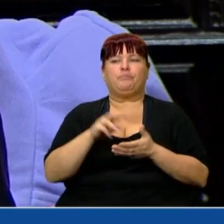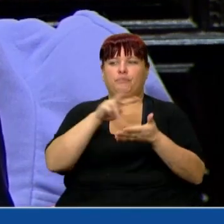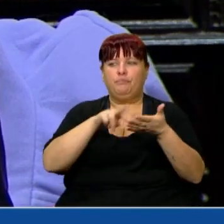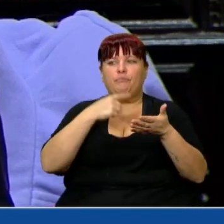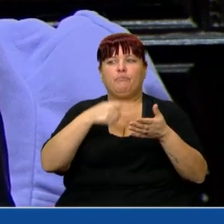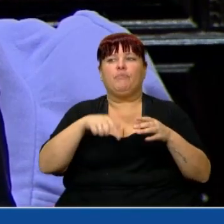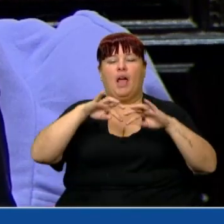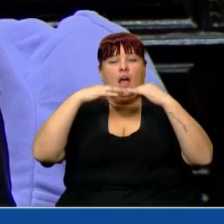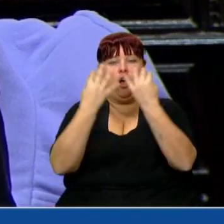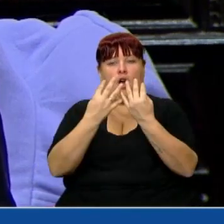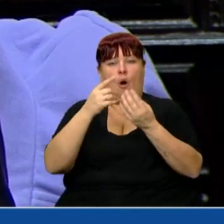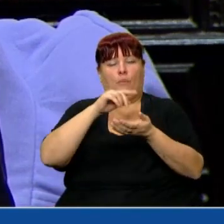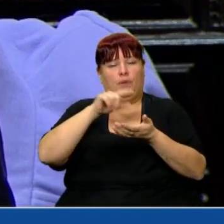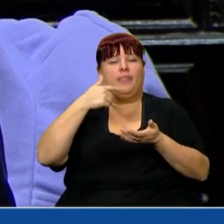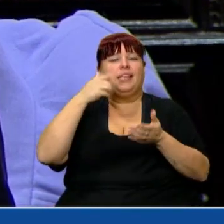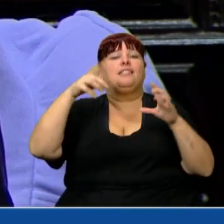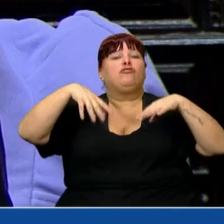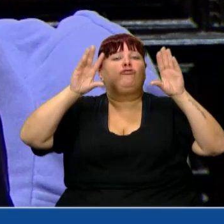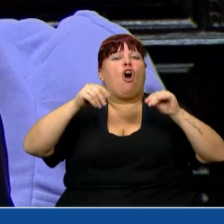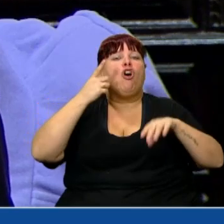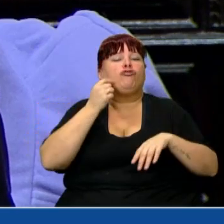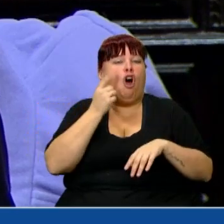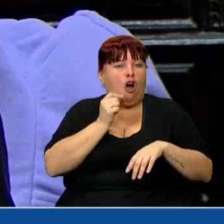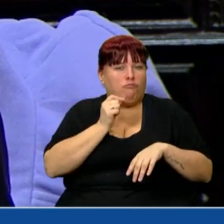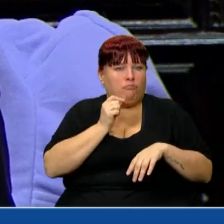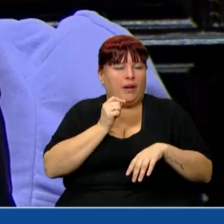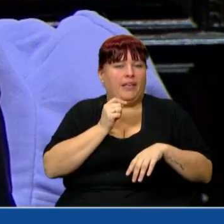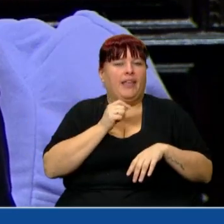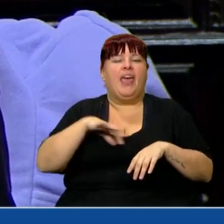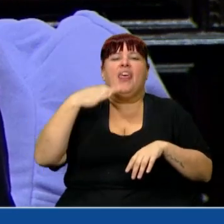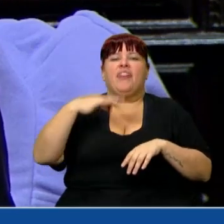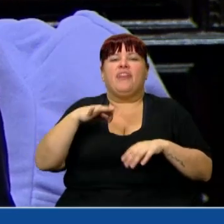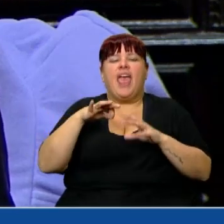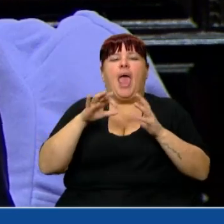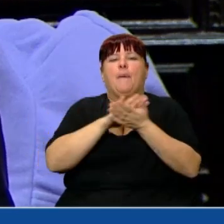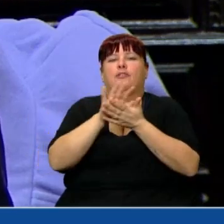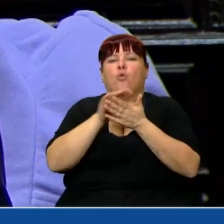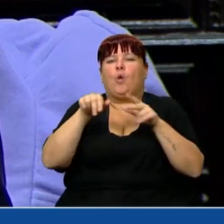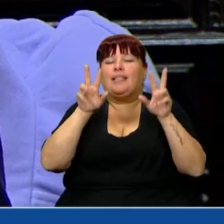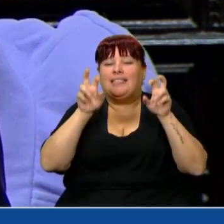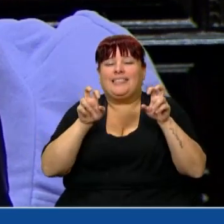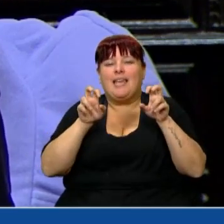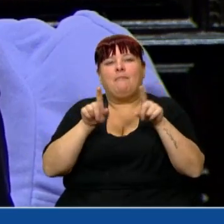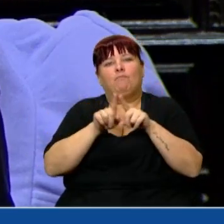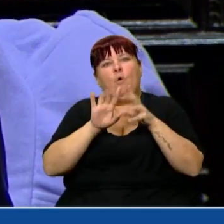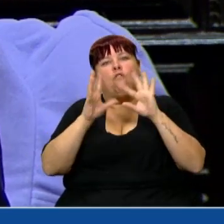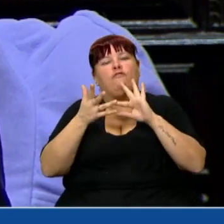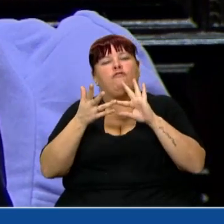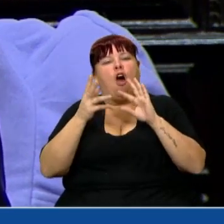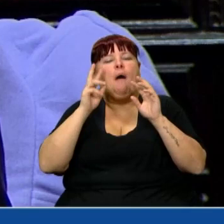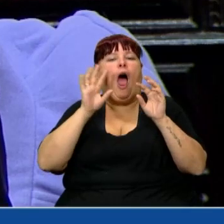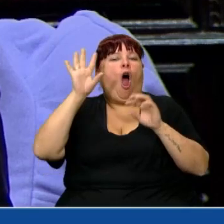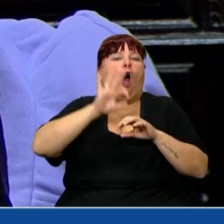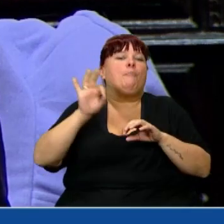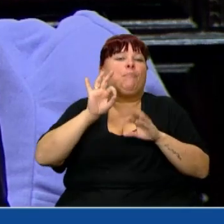dice, este cuerpo legislativo formado por hombres debe encarar este asunto en cierto sentido desde el punto de